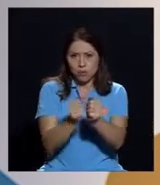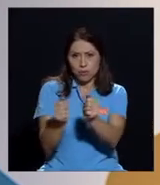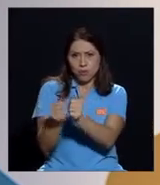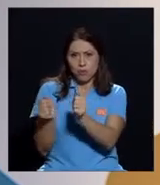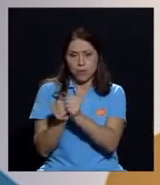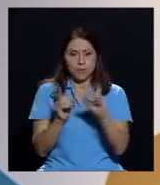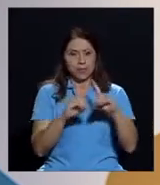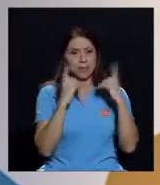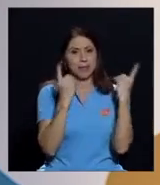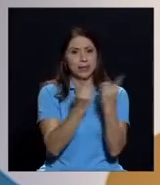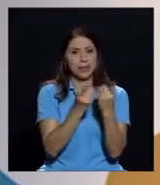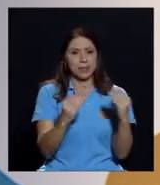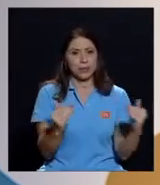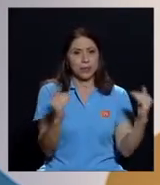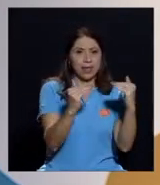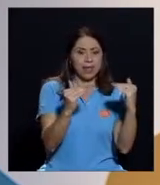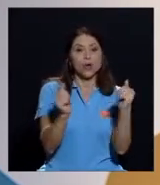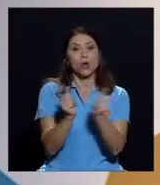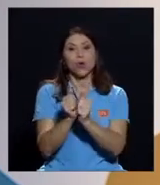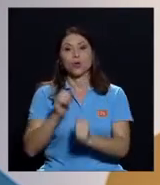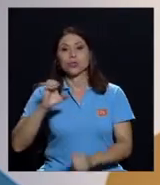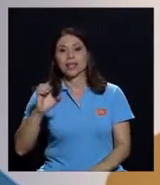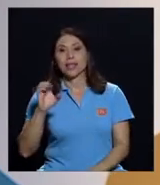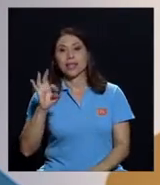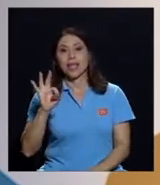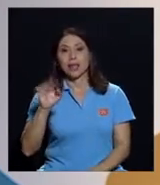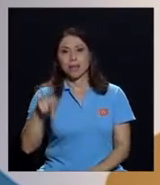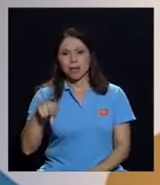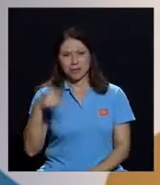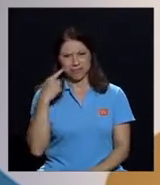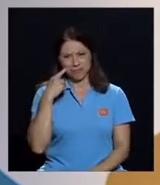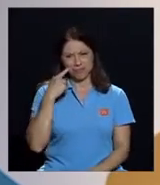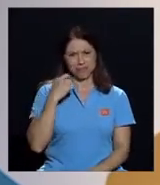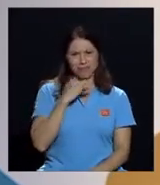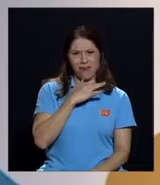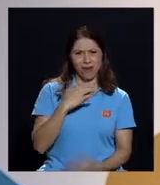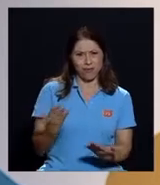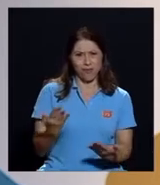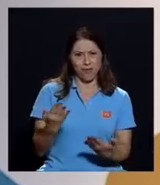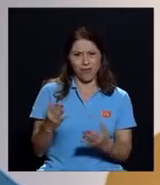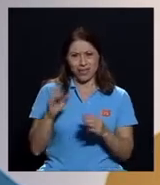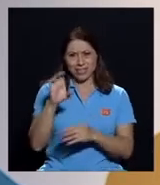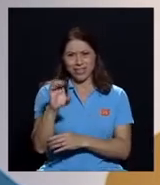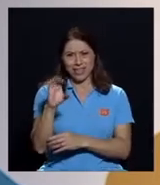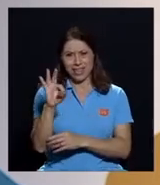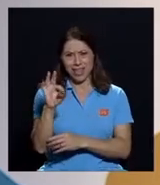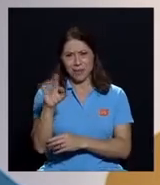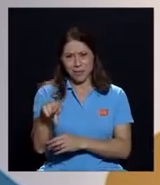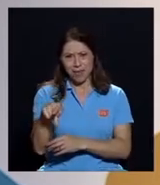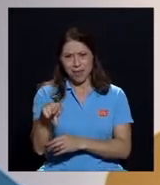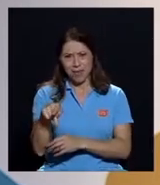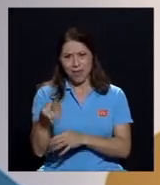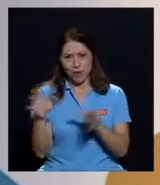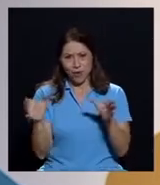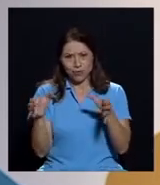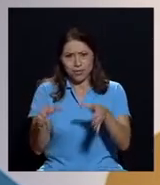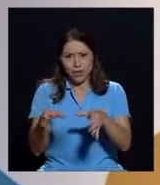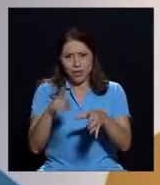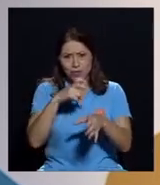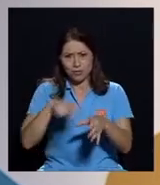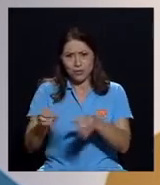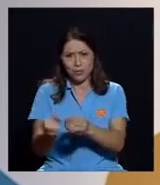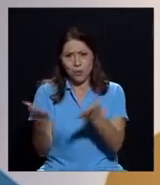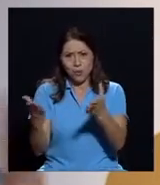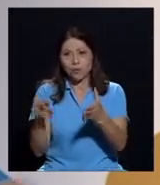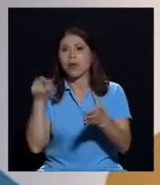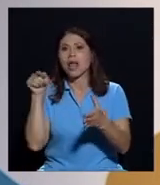y con el ctp aunque parezca raro el ctp que es el consejo de transporte público tiene que ver con todos los